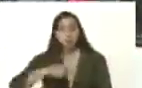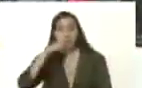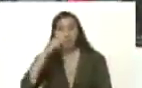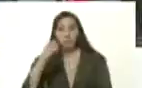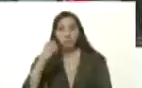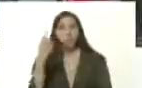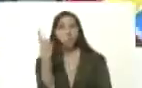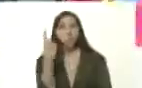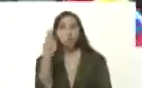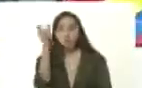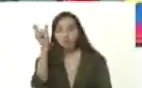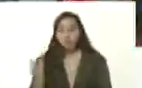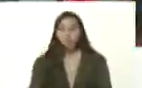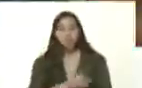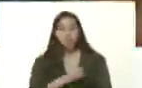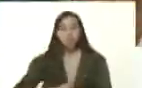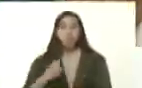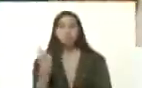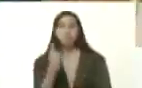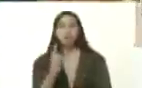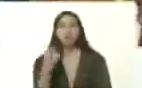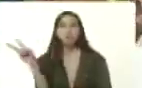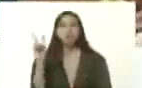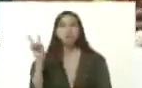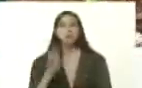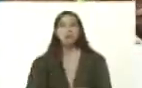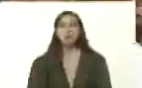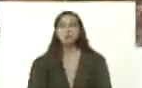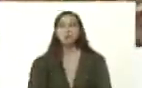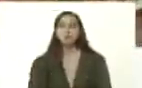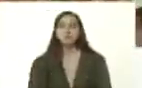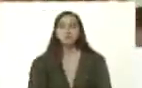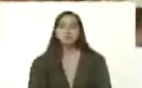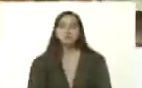presidente. No hay otra instancia.